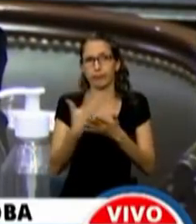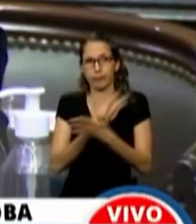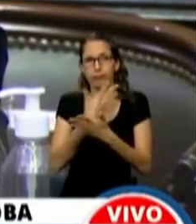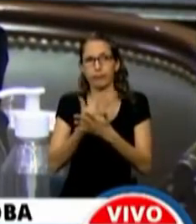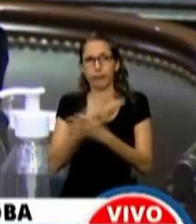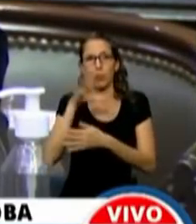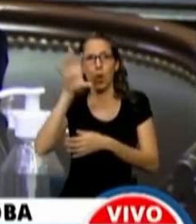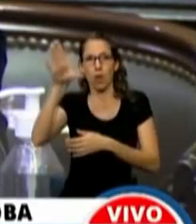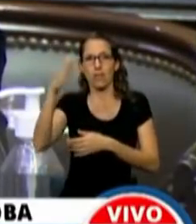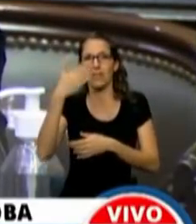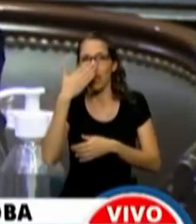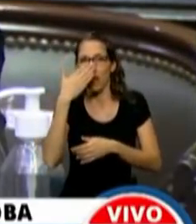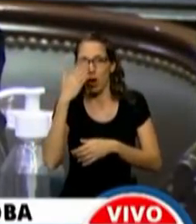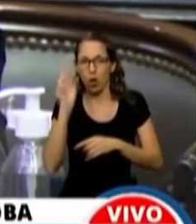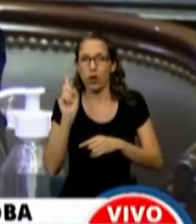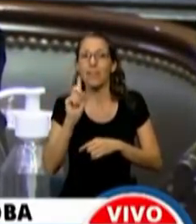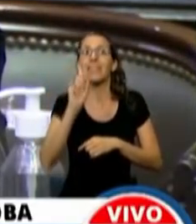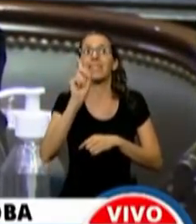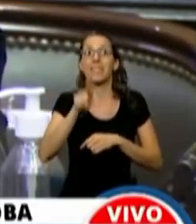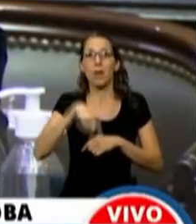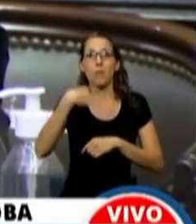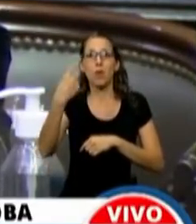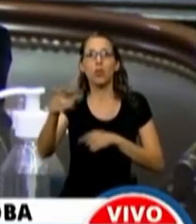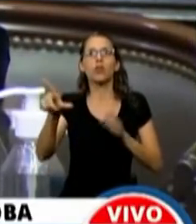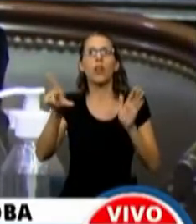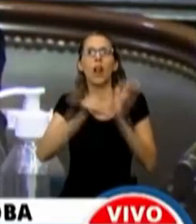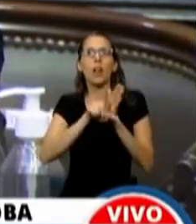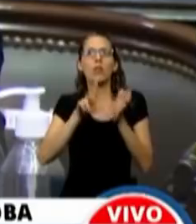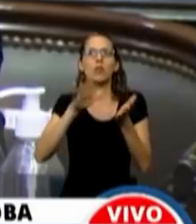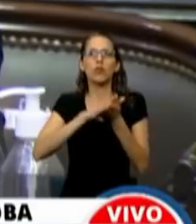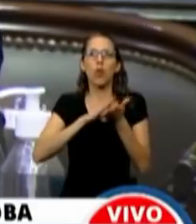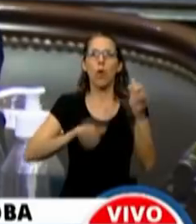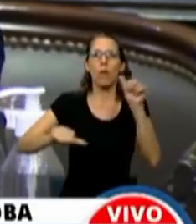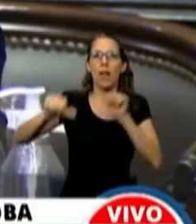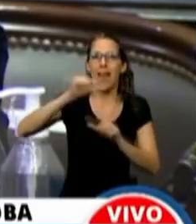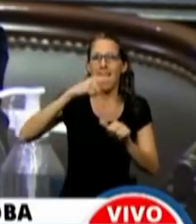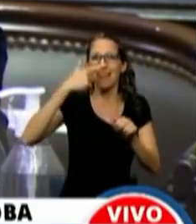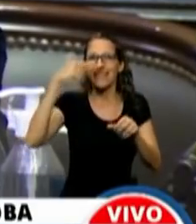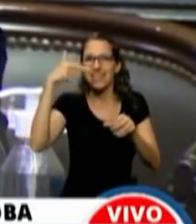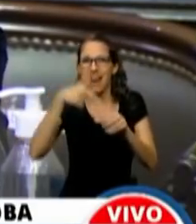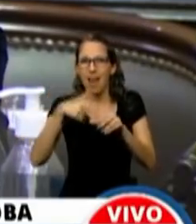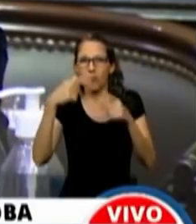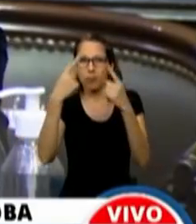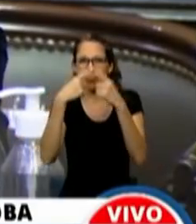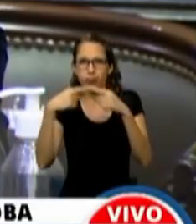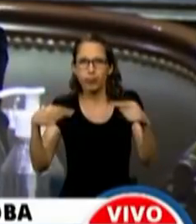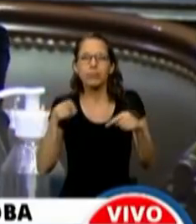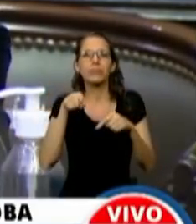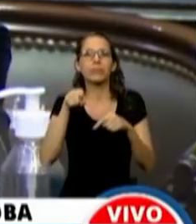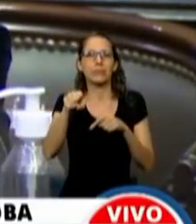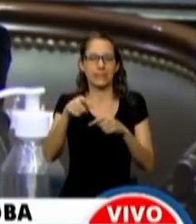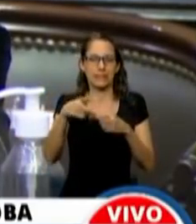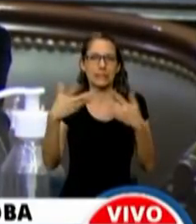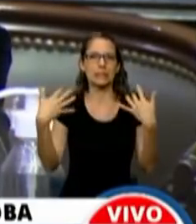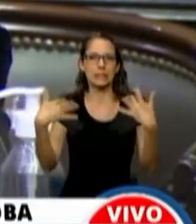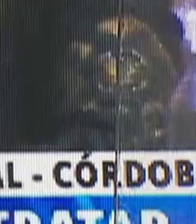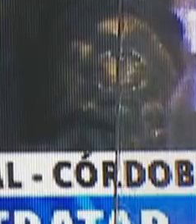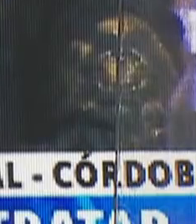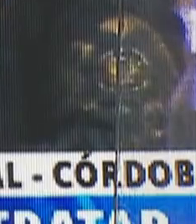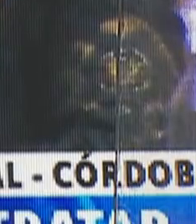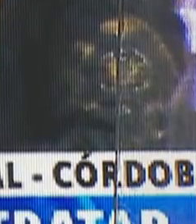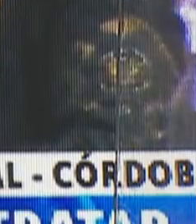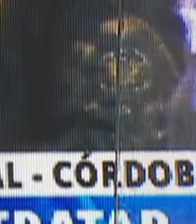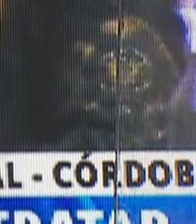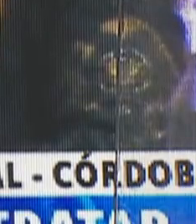Uh-huh. Y son esas decisiones que, bueno, irracionalmente... Jorge, la verdad es que no tengo más para decir. Gabriela... Y